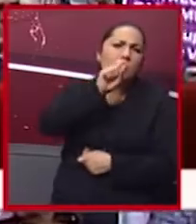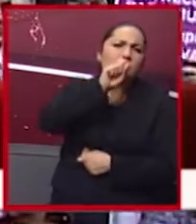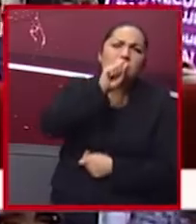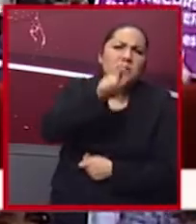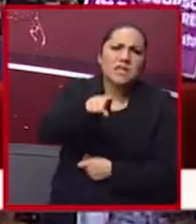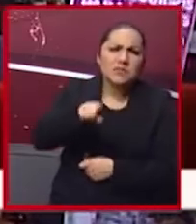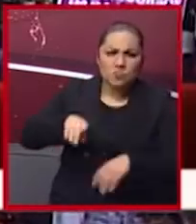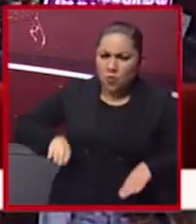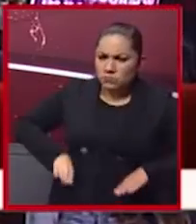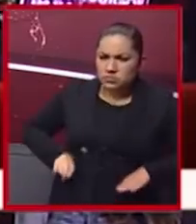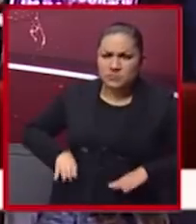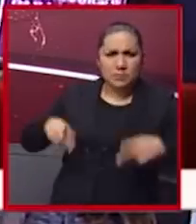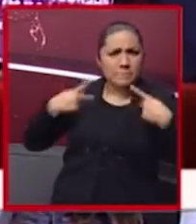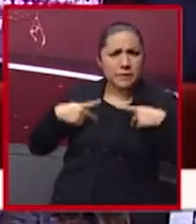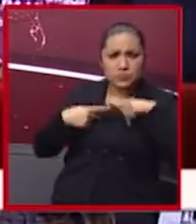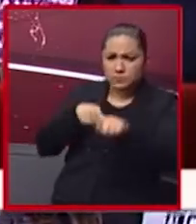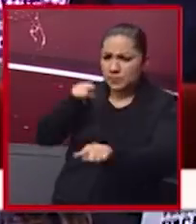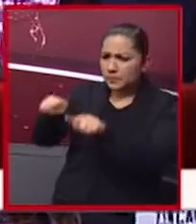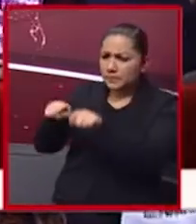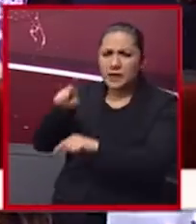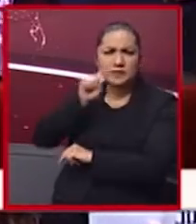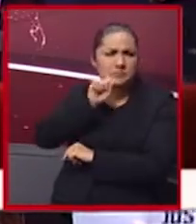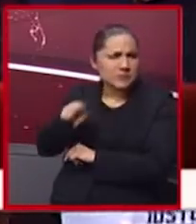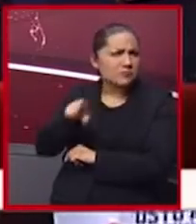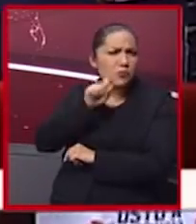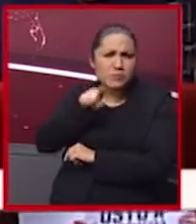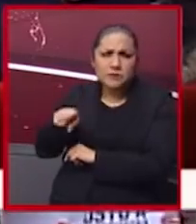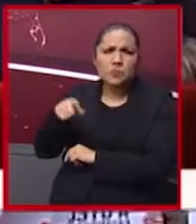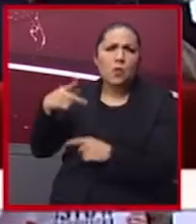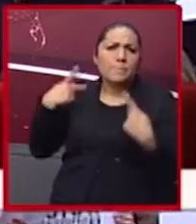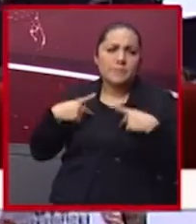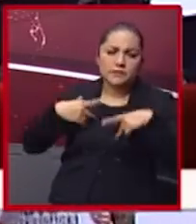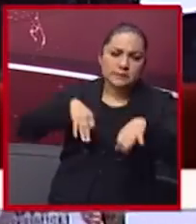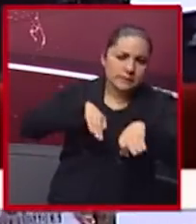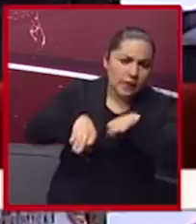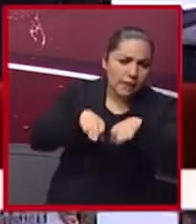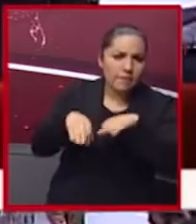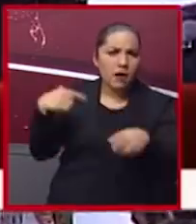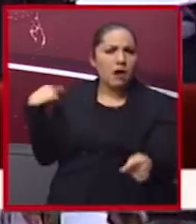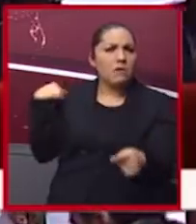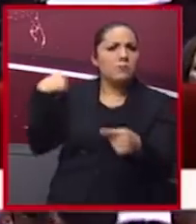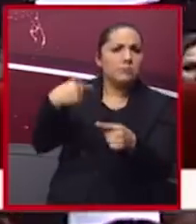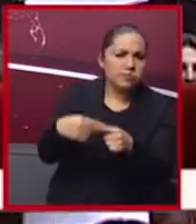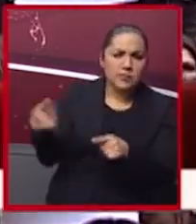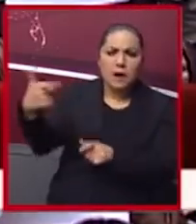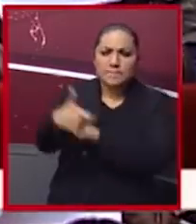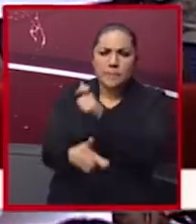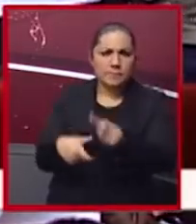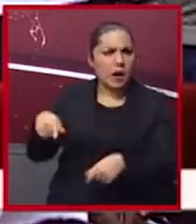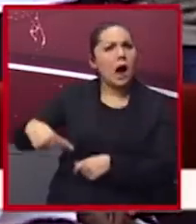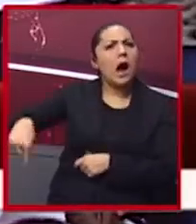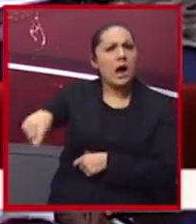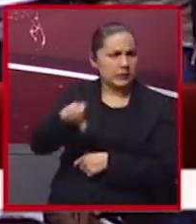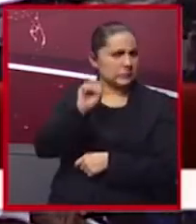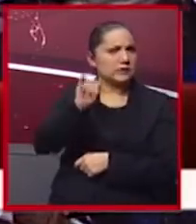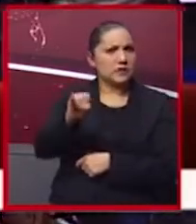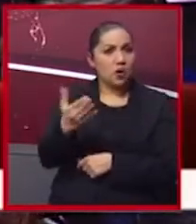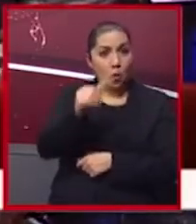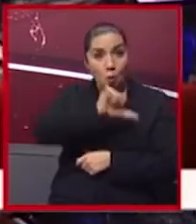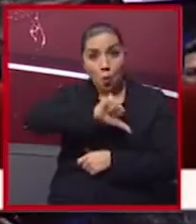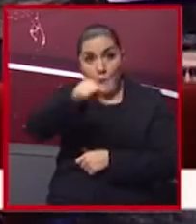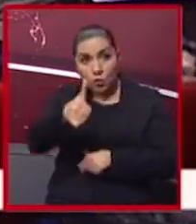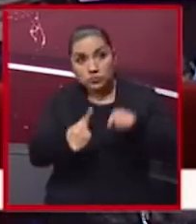la clase media activa y trabajadora, solapar la informalidad y no cumplir las promesas de campaña